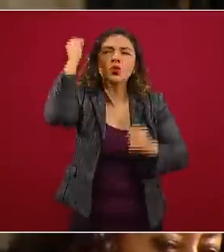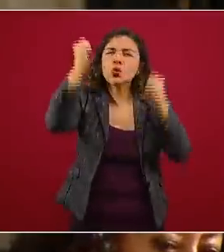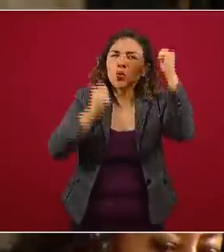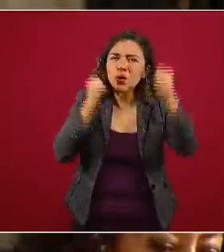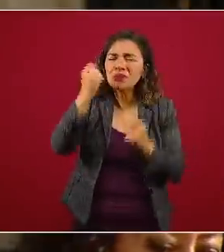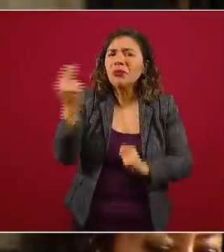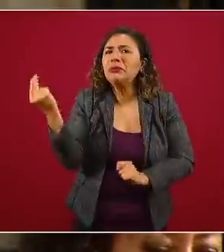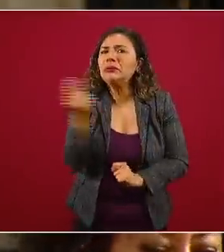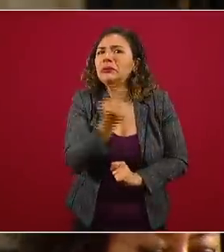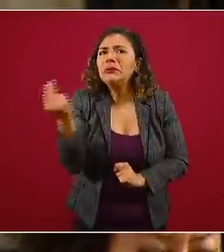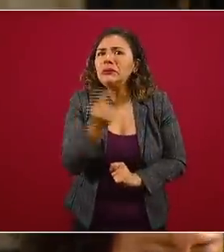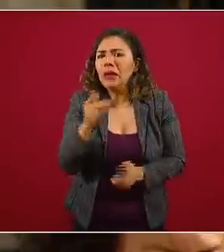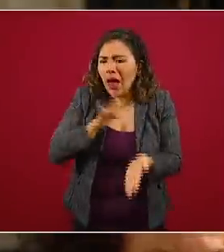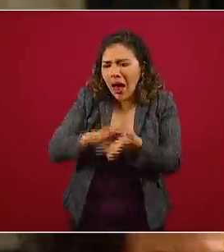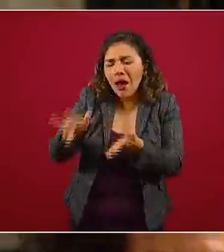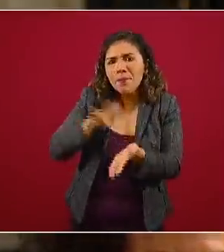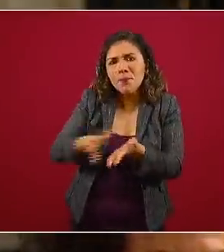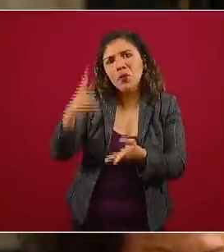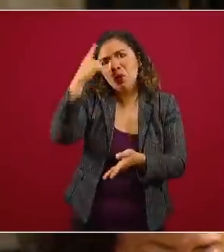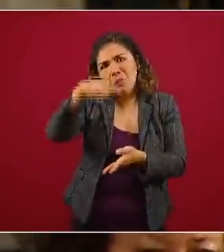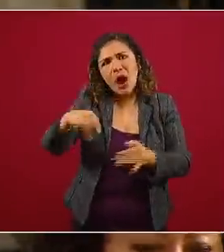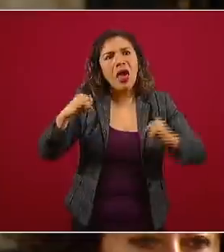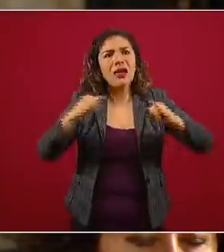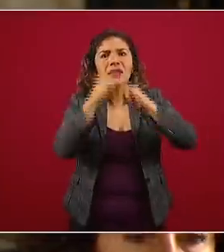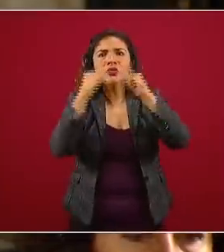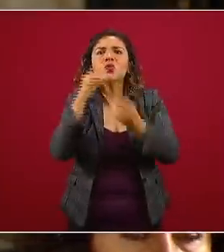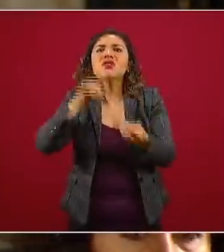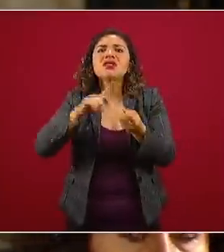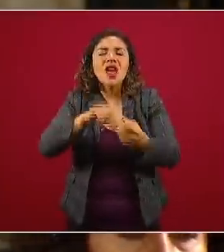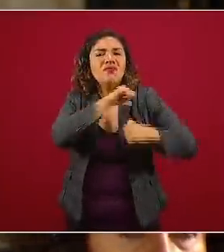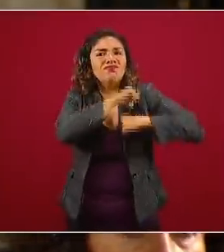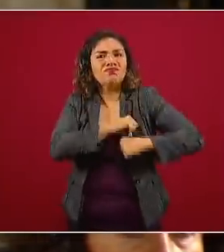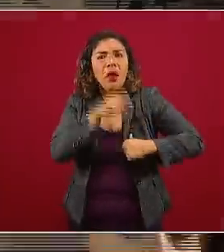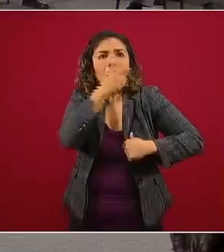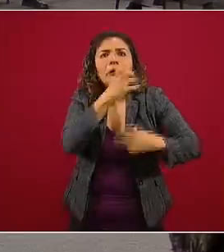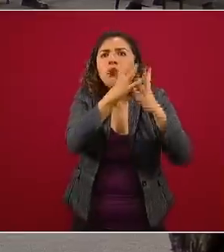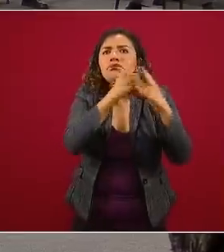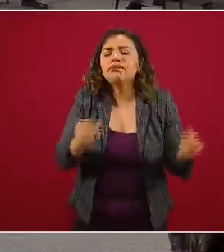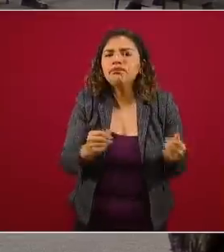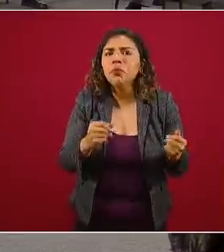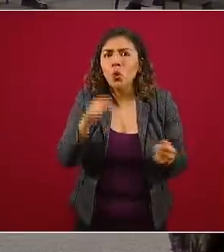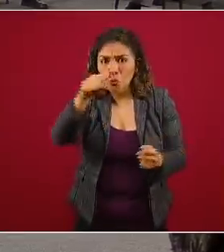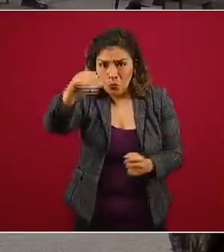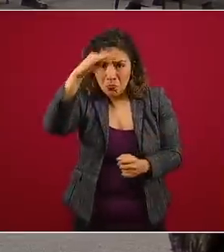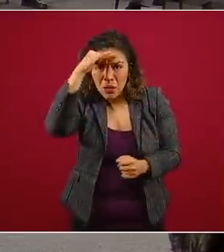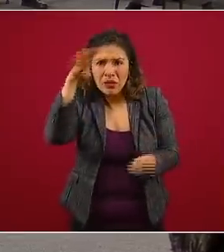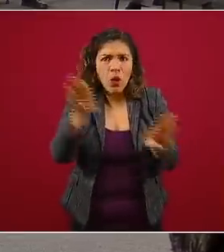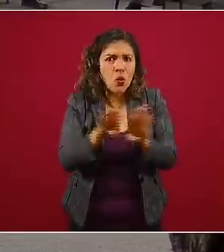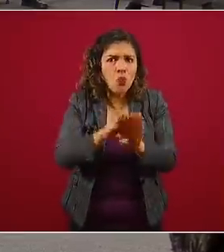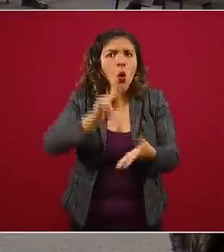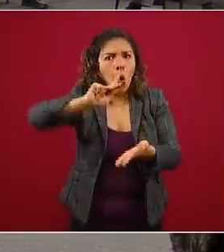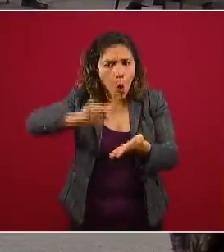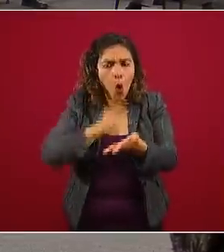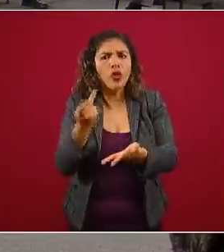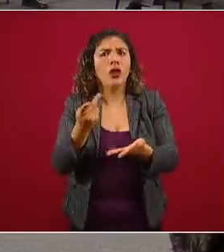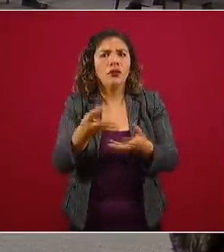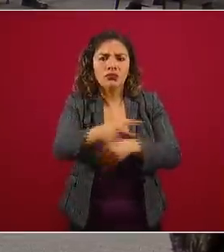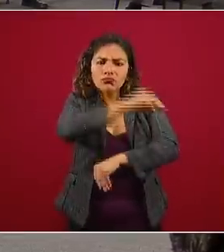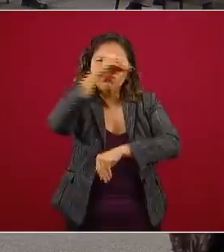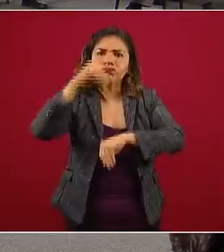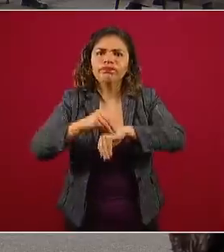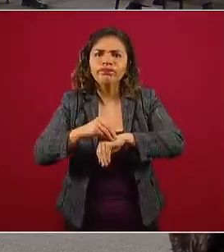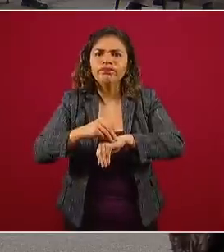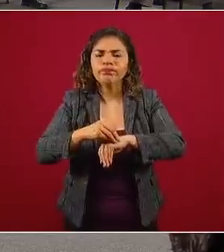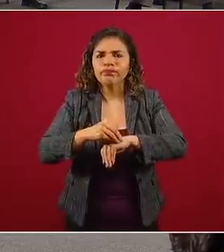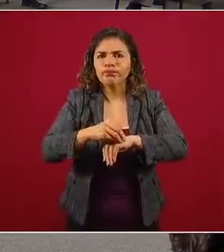requieren de este apoyo de una institución como esa que desapareció no consideraría usted volver a retomar este